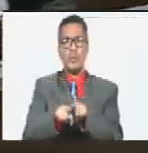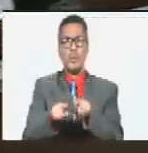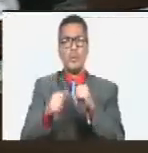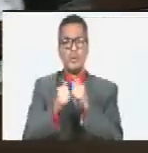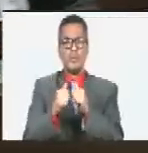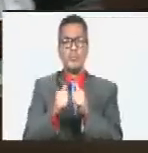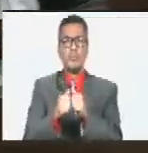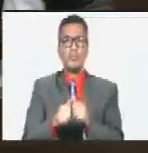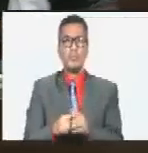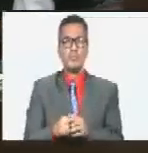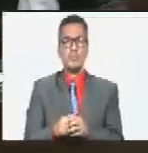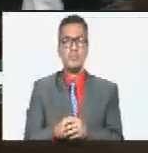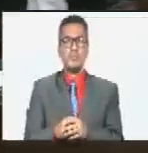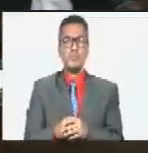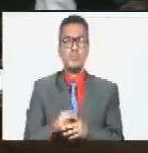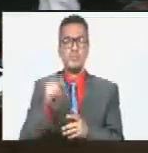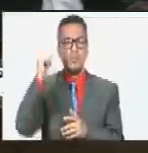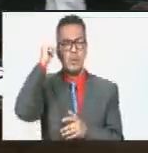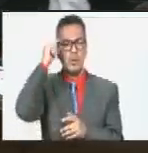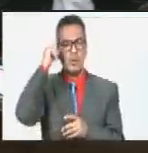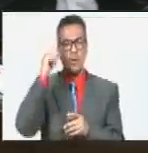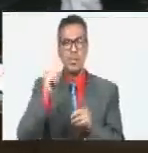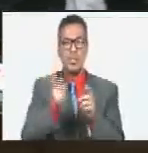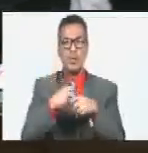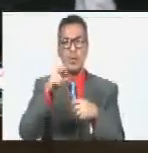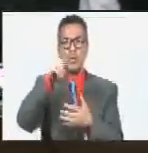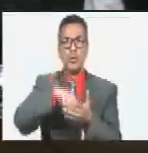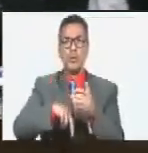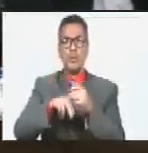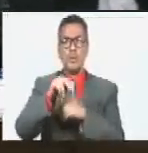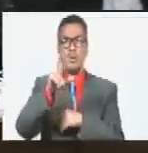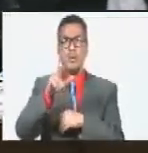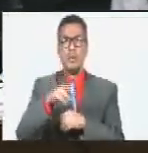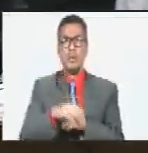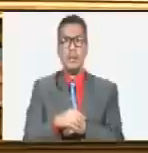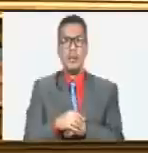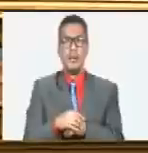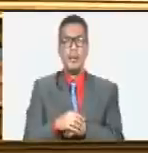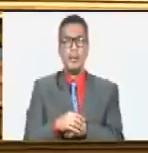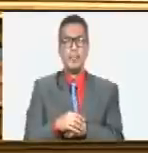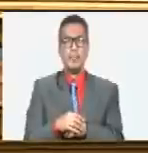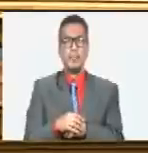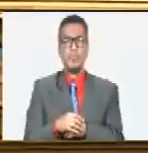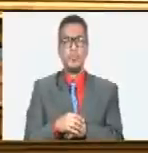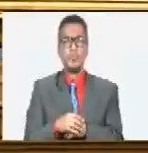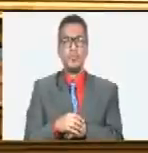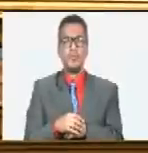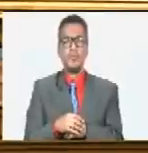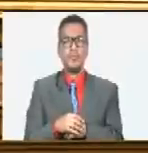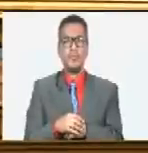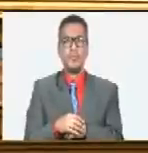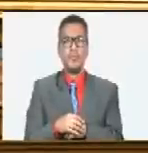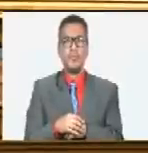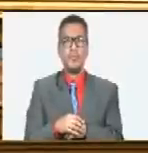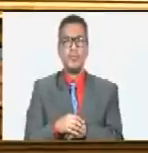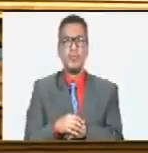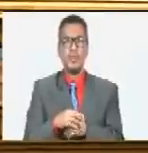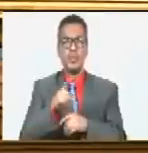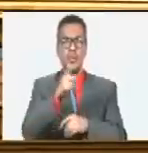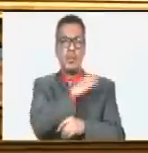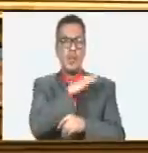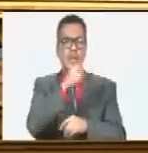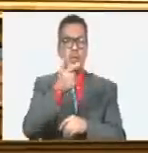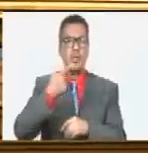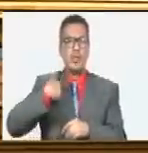En aquel día de agosto de 2003, cuando llegamos los 5 nuevos rectores que teníamos el cometido